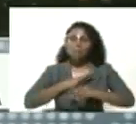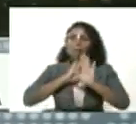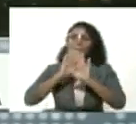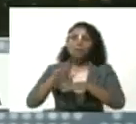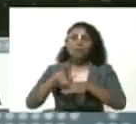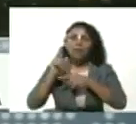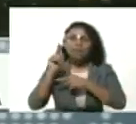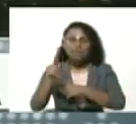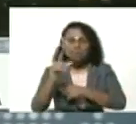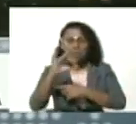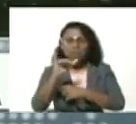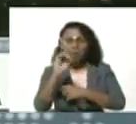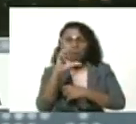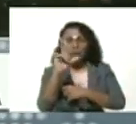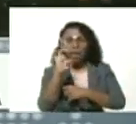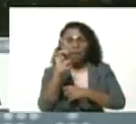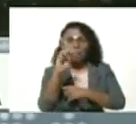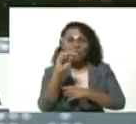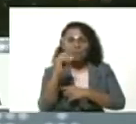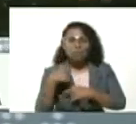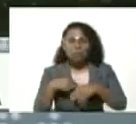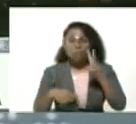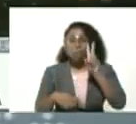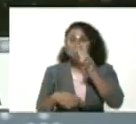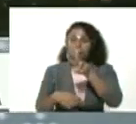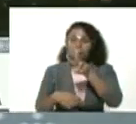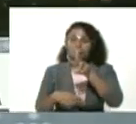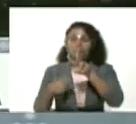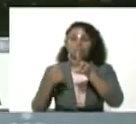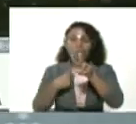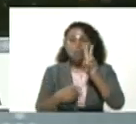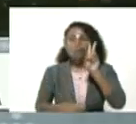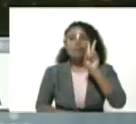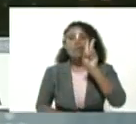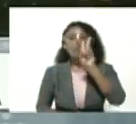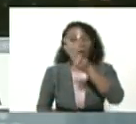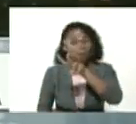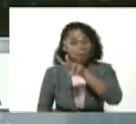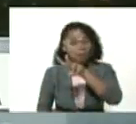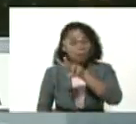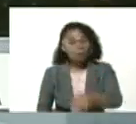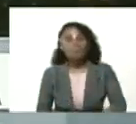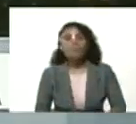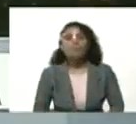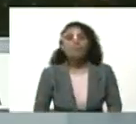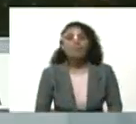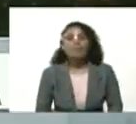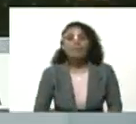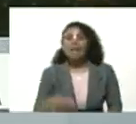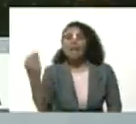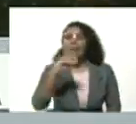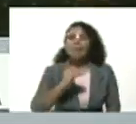Yolenny. Te estoy viendo, Yolenny. Te estoy viendo, Yolenny. ¿Qué más me